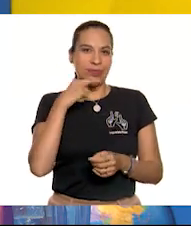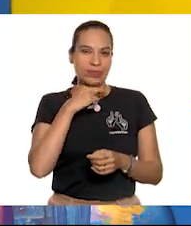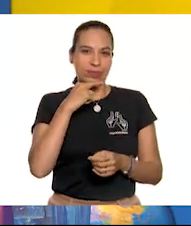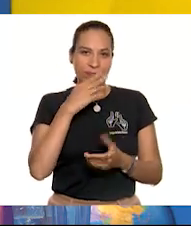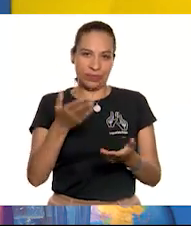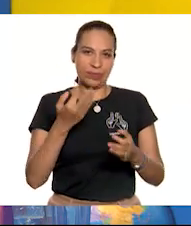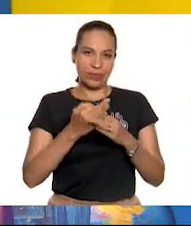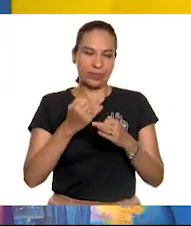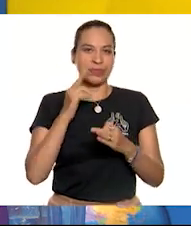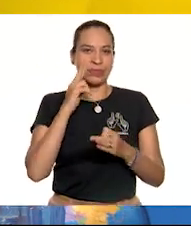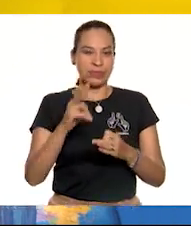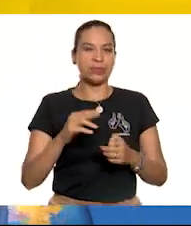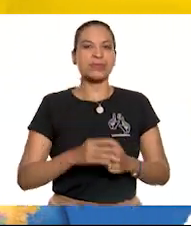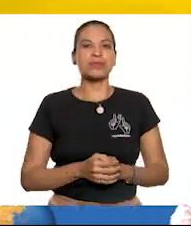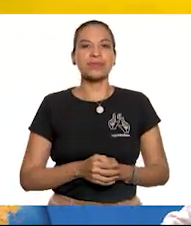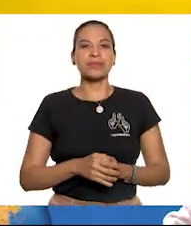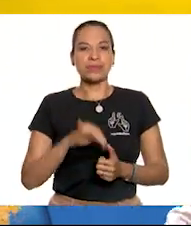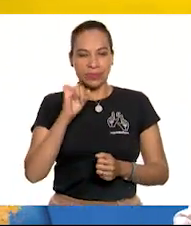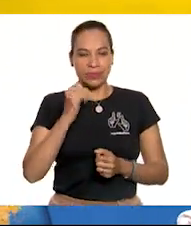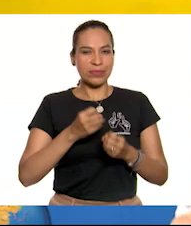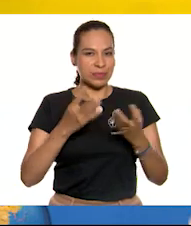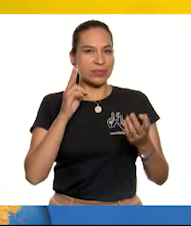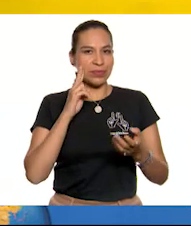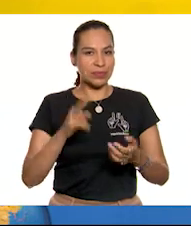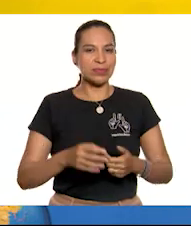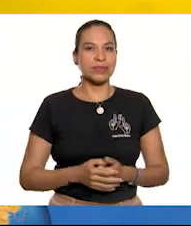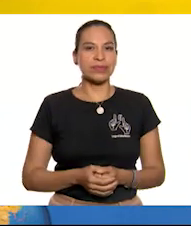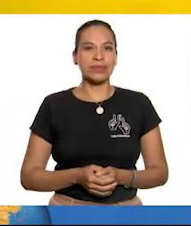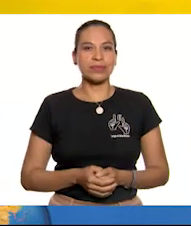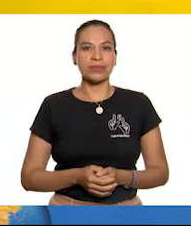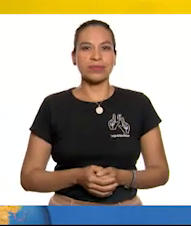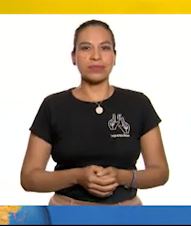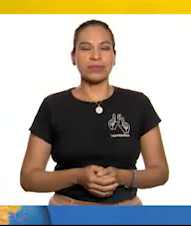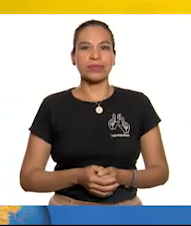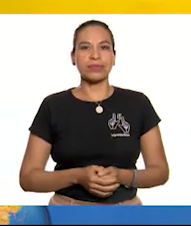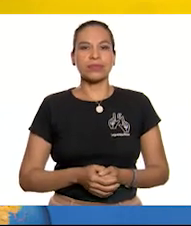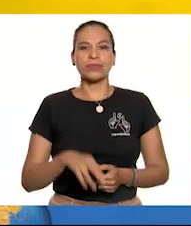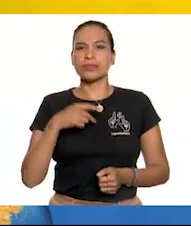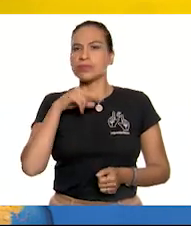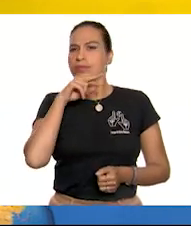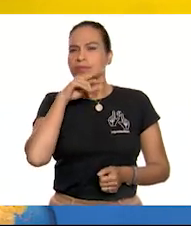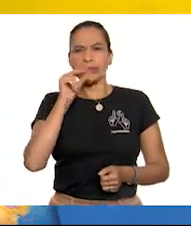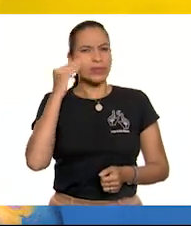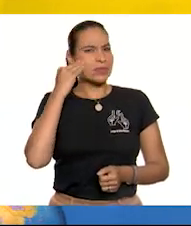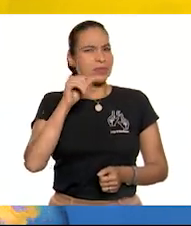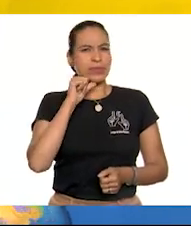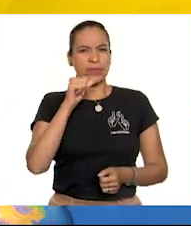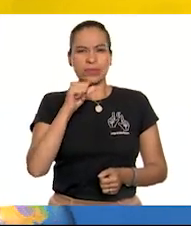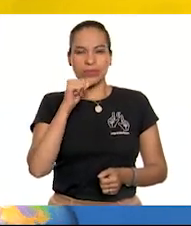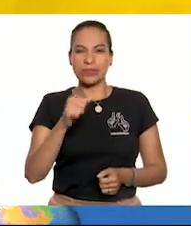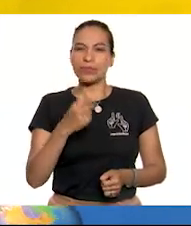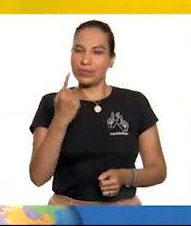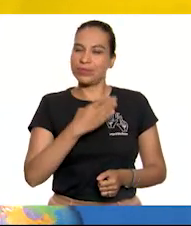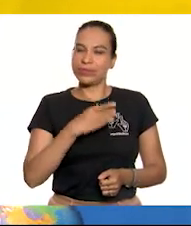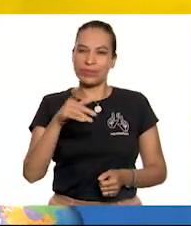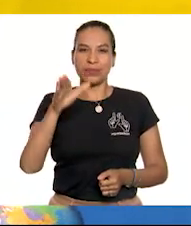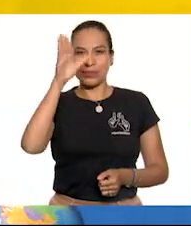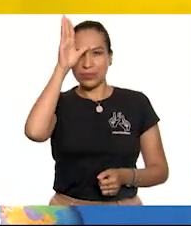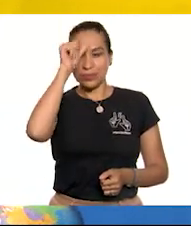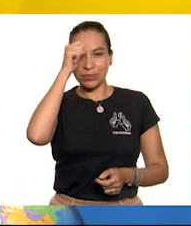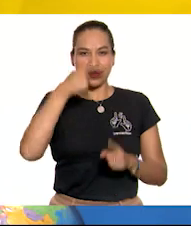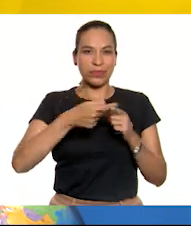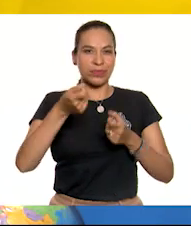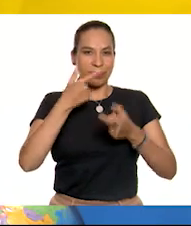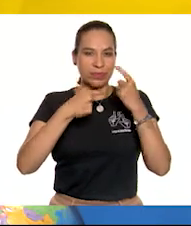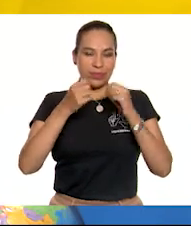permítanme. Adelante. Aquí me dejaron adelante, un poquito de agua. Juan Carlos. Qué bueno. ¿Está bien? No me tardo nadita, ¿no? Perdón. Qué bueno que te acuerdes de tus